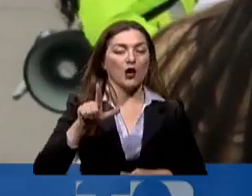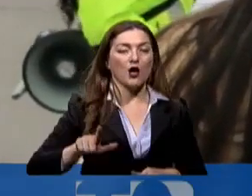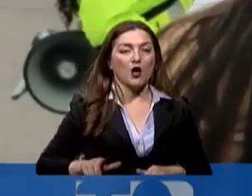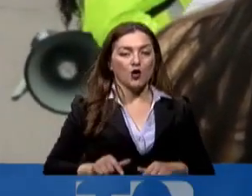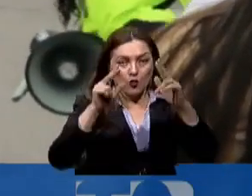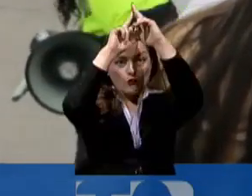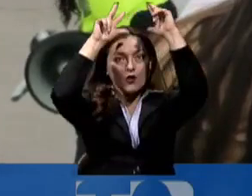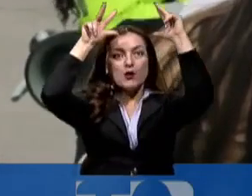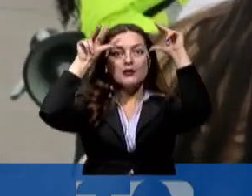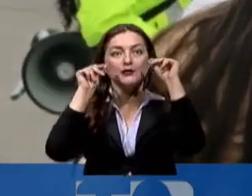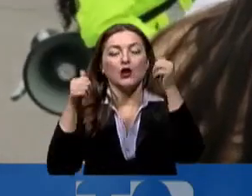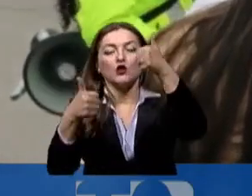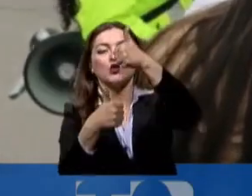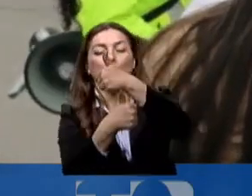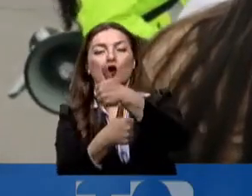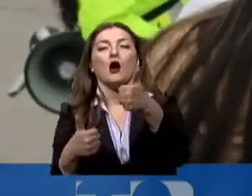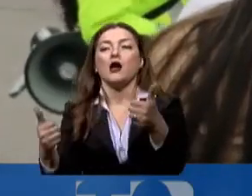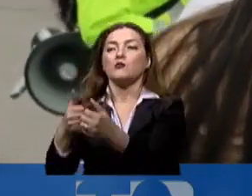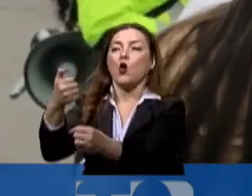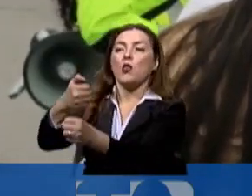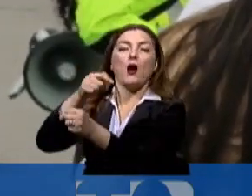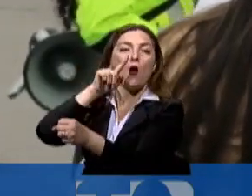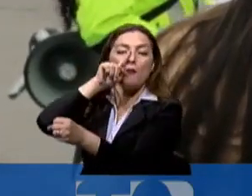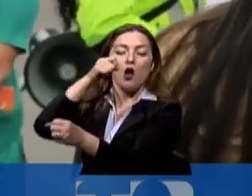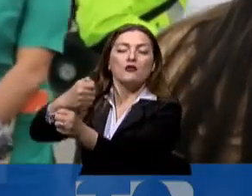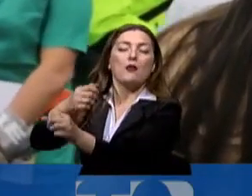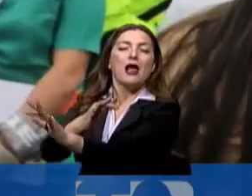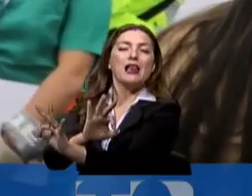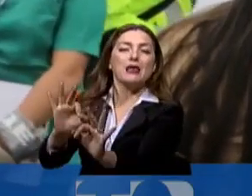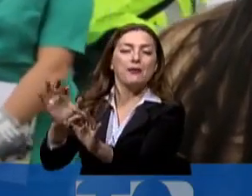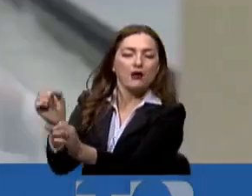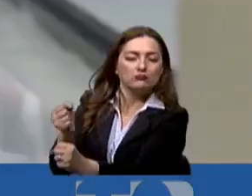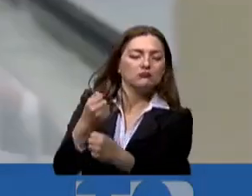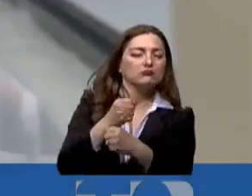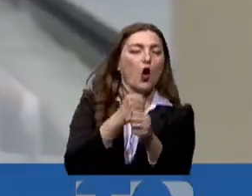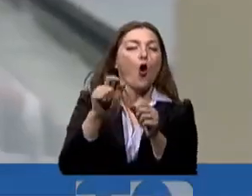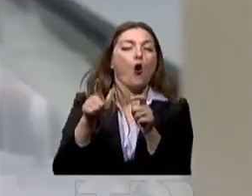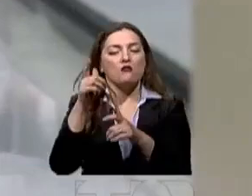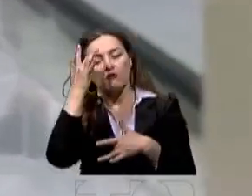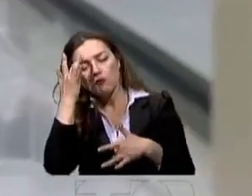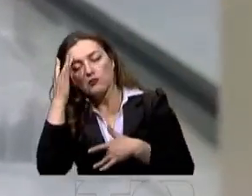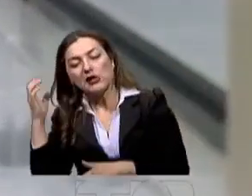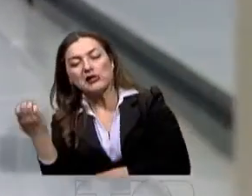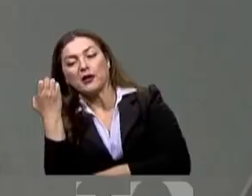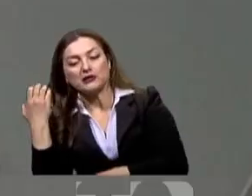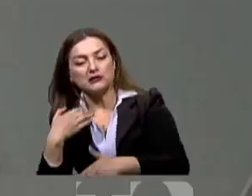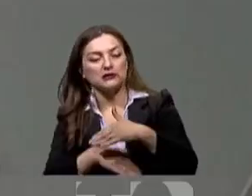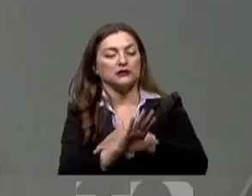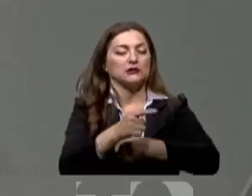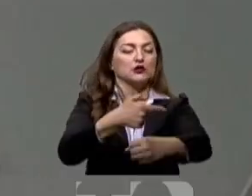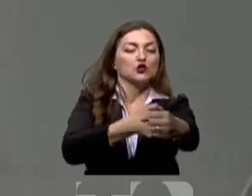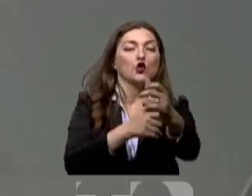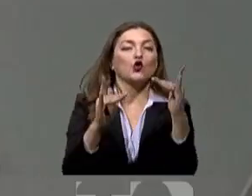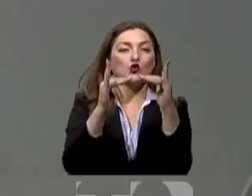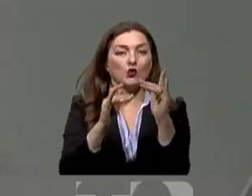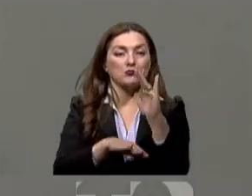auxiliares, personal de limpieza y sobre todo a nuestros pacientes que ingresan a la emergencia del hospital. Esto también se ha complementado con la